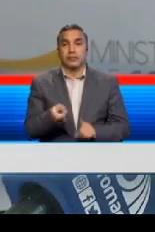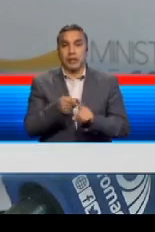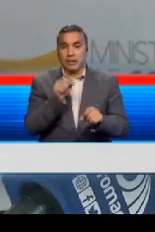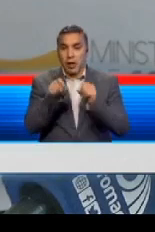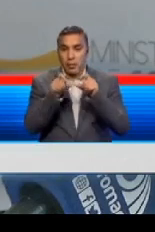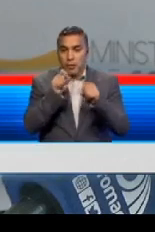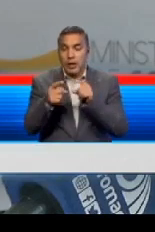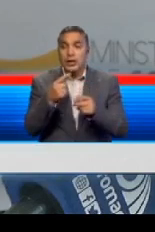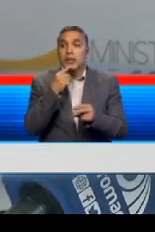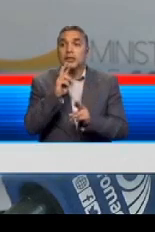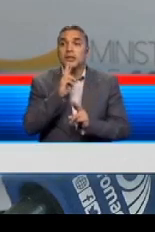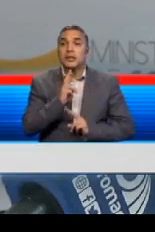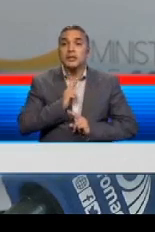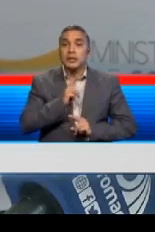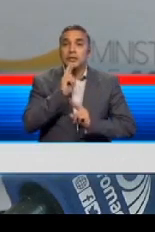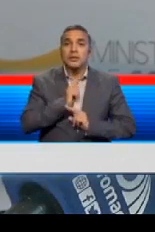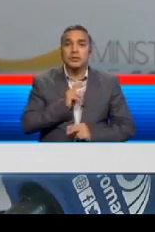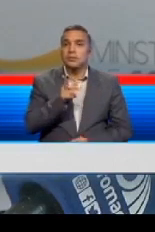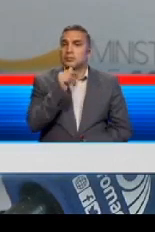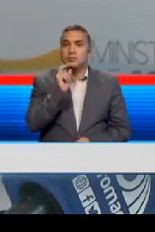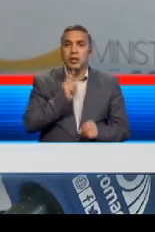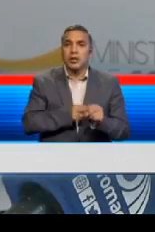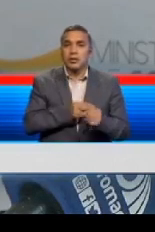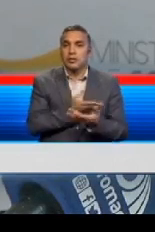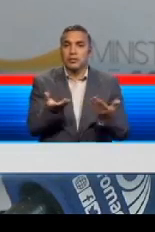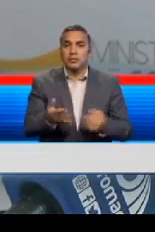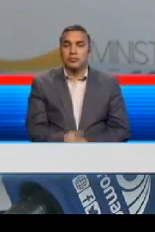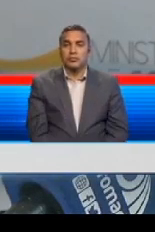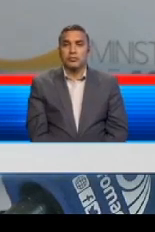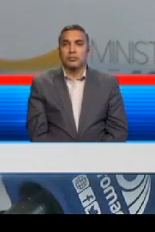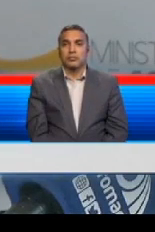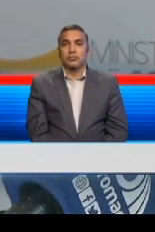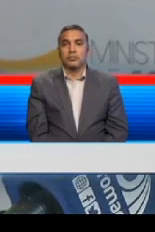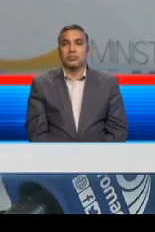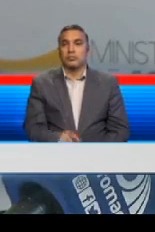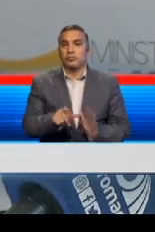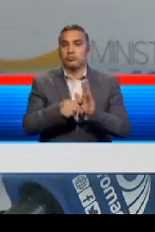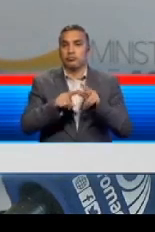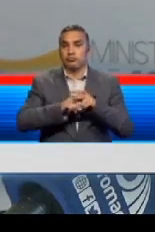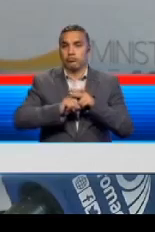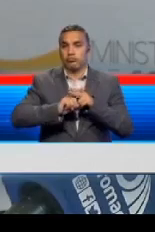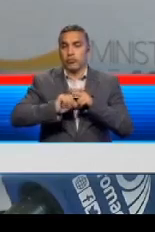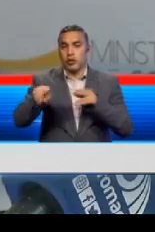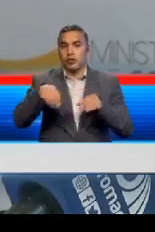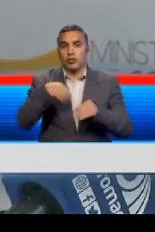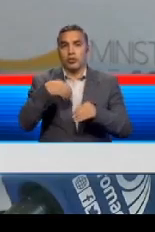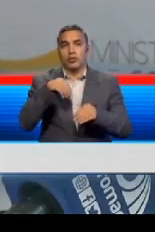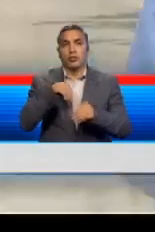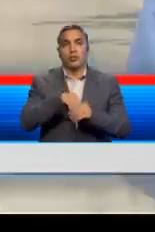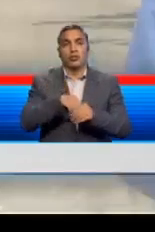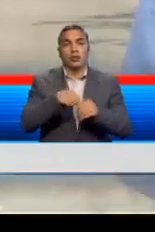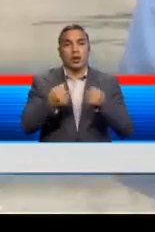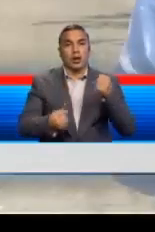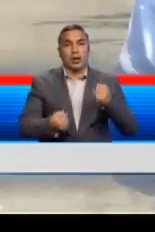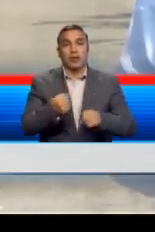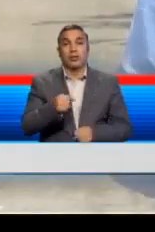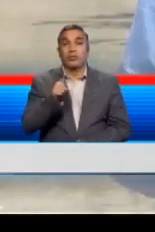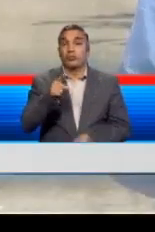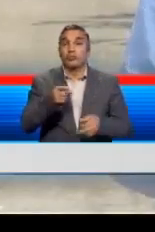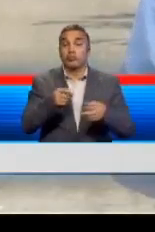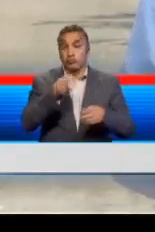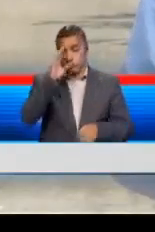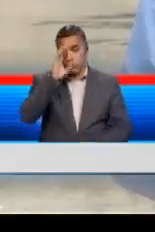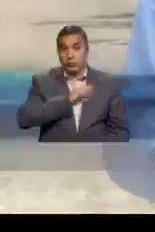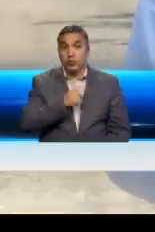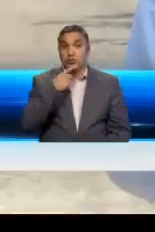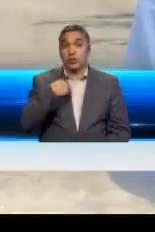nos manifiesta ya quiénes serían los que participaron y acompañaron y huyeron en precipitada carrera en primera instancia del vehículo. Una fuente policial